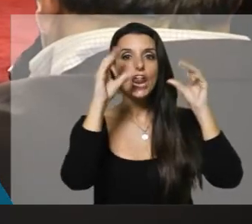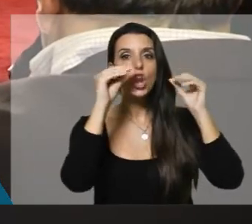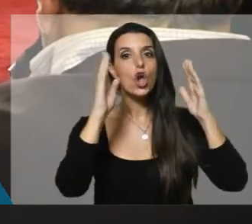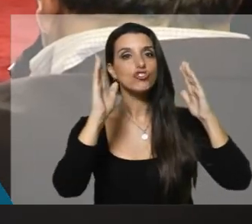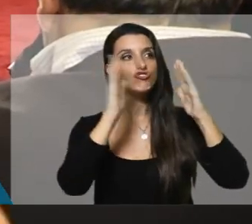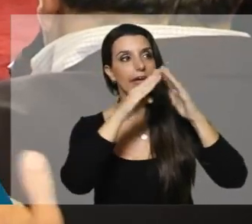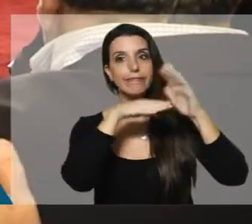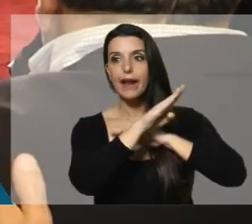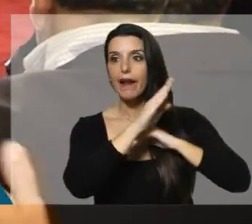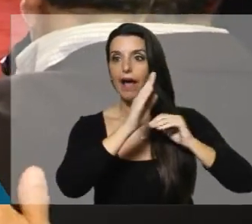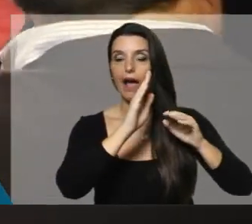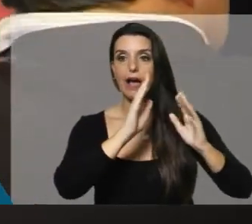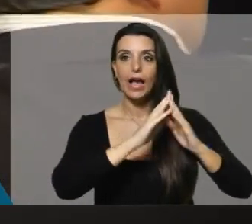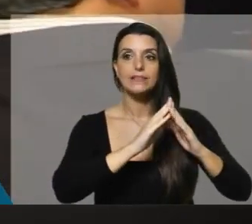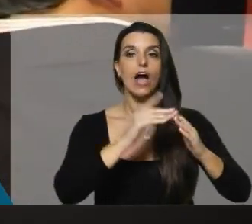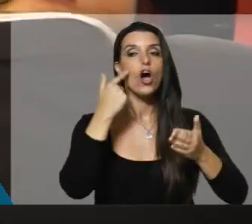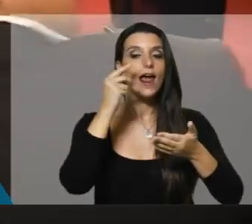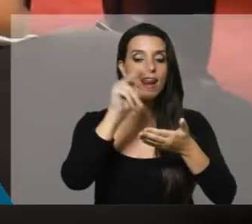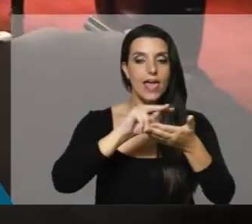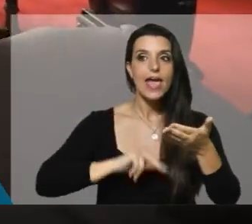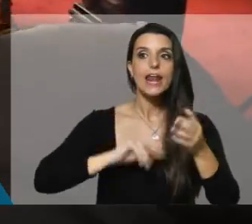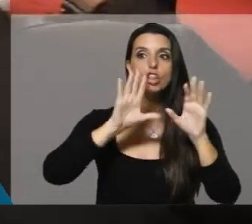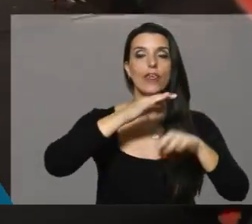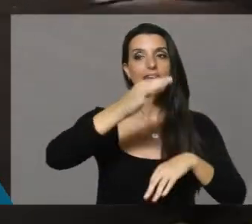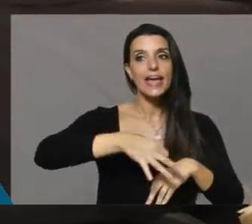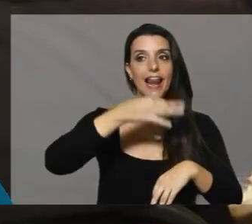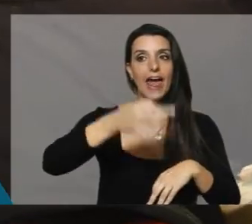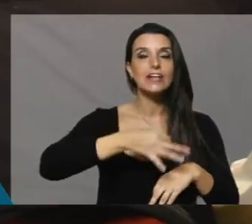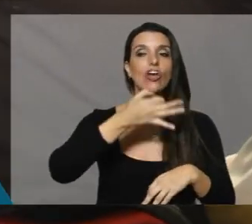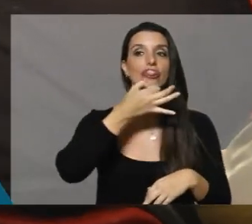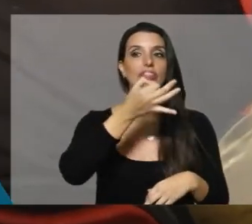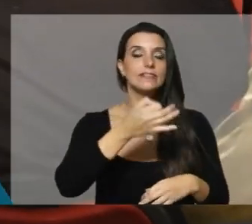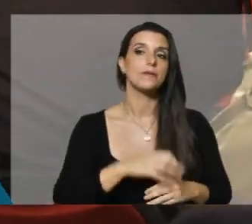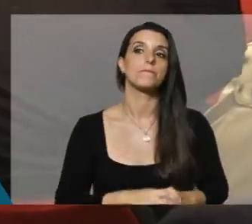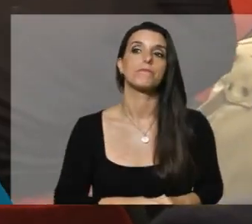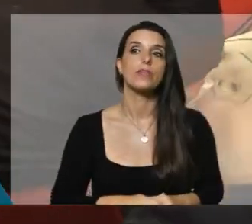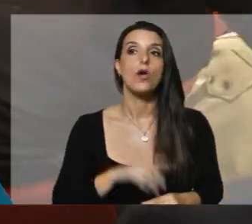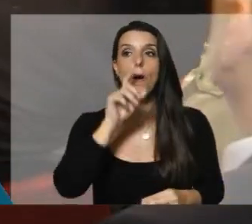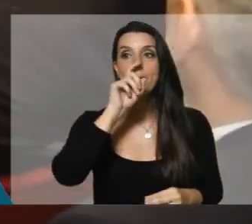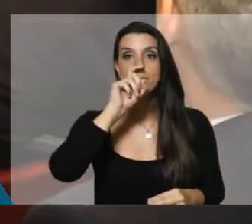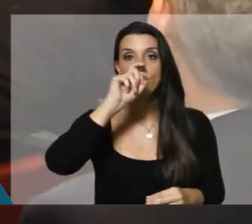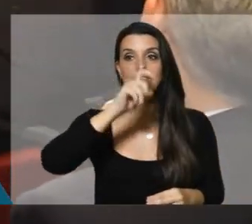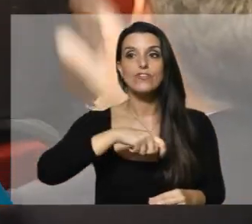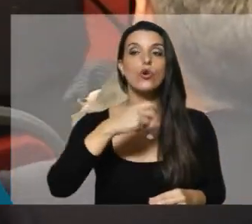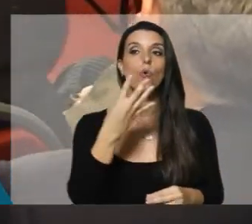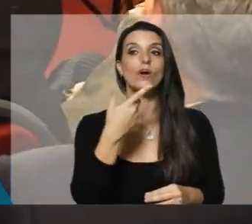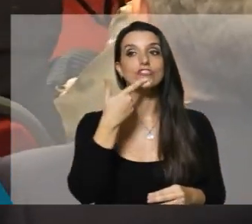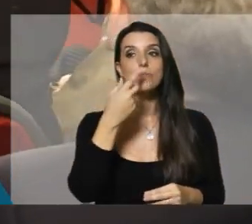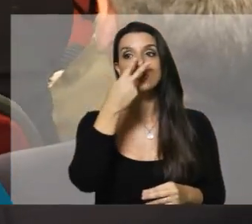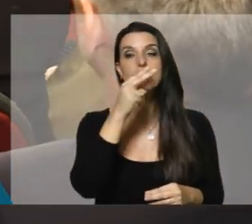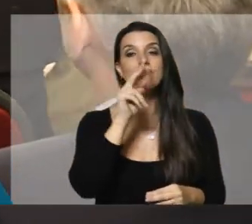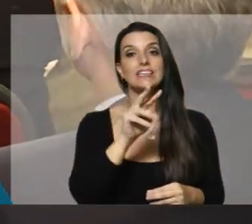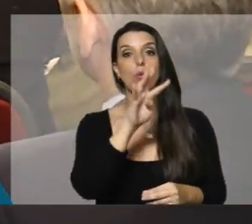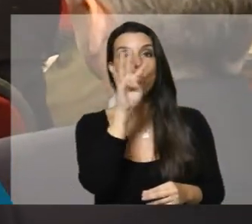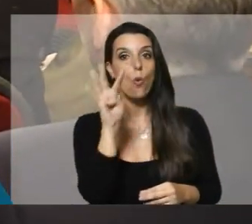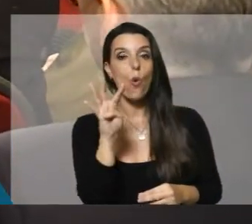nocturnos. Voy a proceder a leer esta declaración, que dice así: Montevideo, 4 de septiembre de